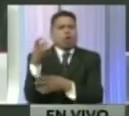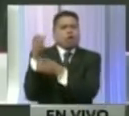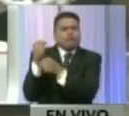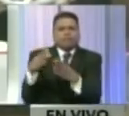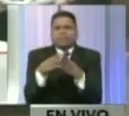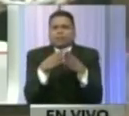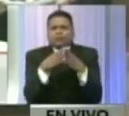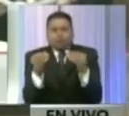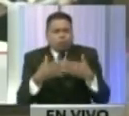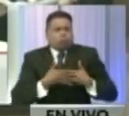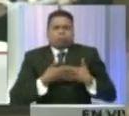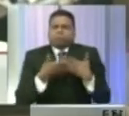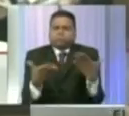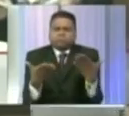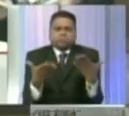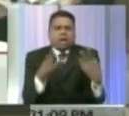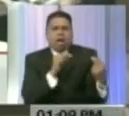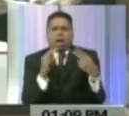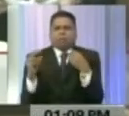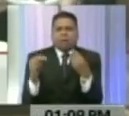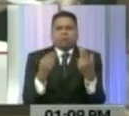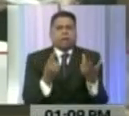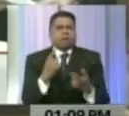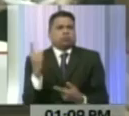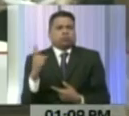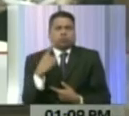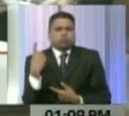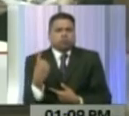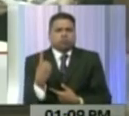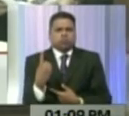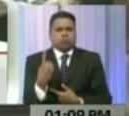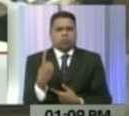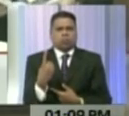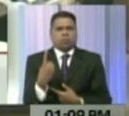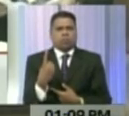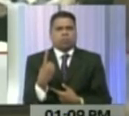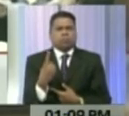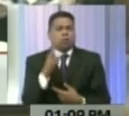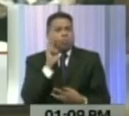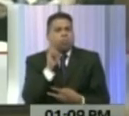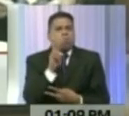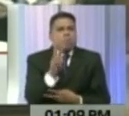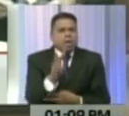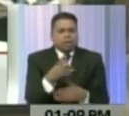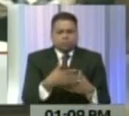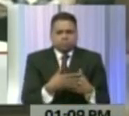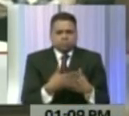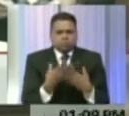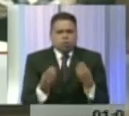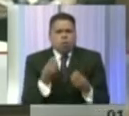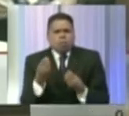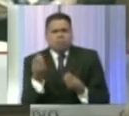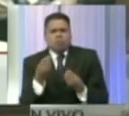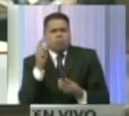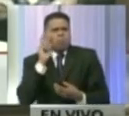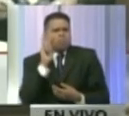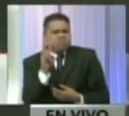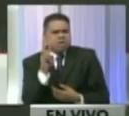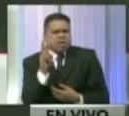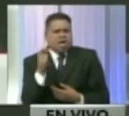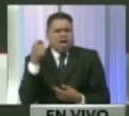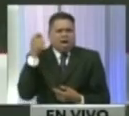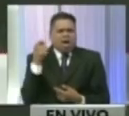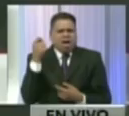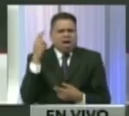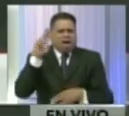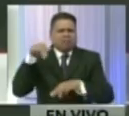Eso genera confianza. Por eso tú me dices, no solamente que... ¿Cómo has visto la actitud de la Asamblea? Yo no te la voy a contestar, Héctor. Te voy a decir